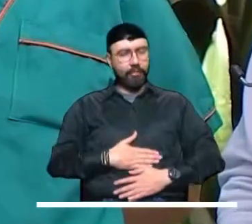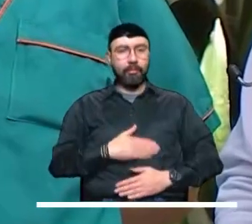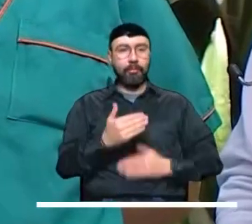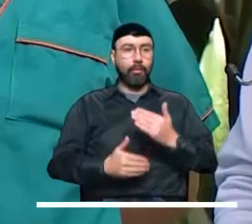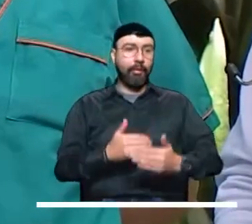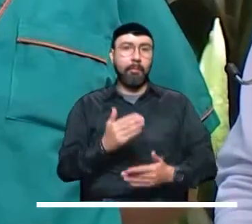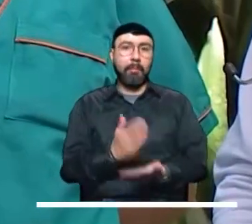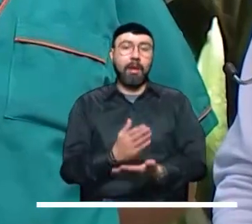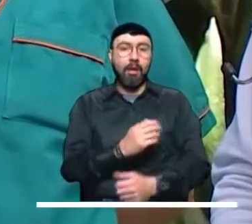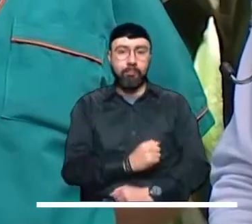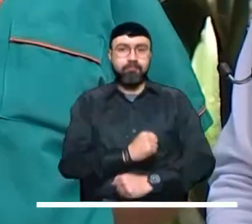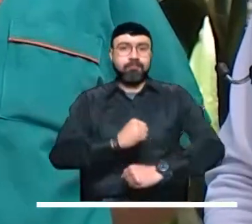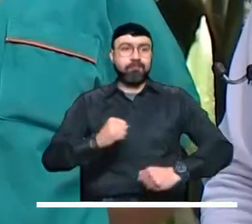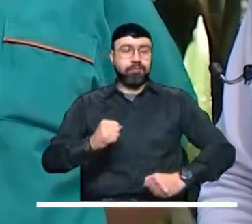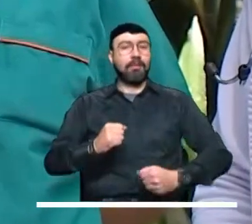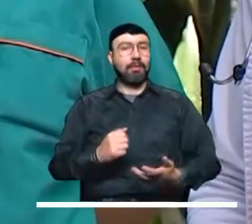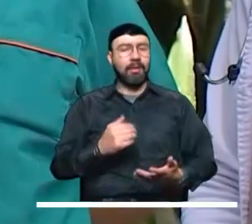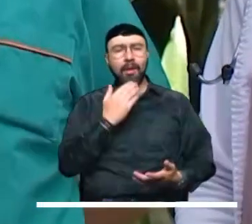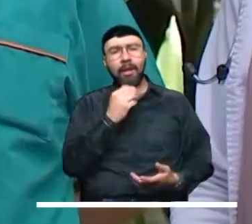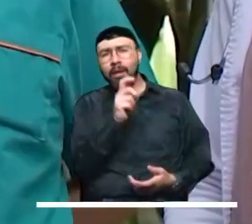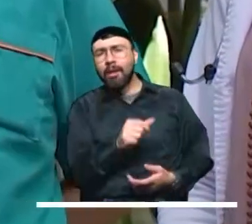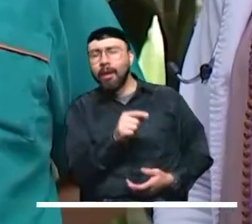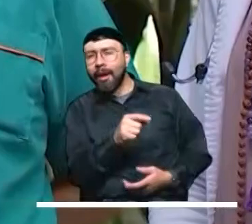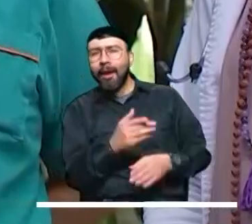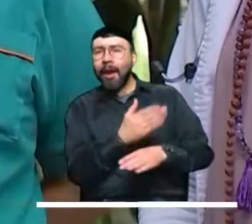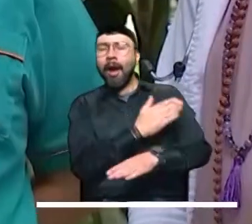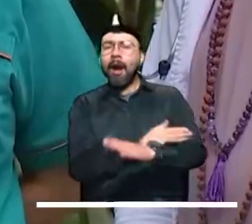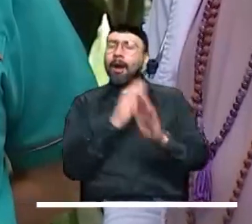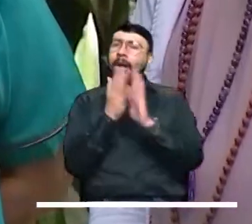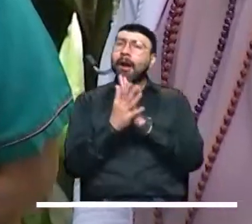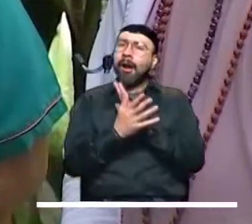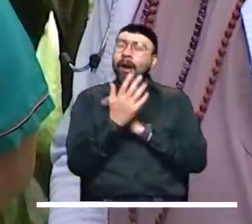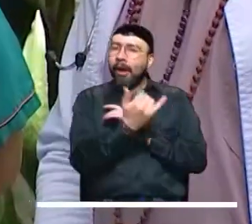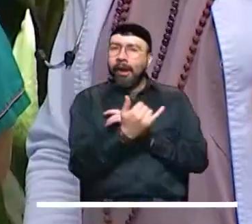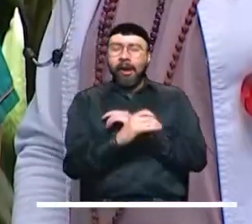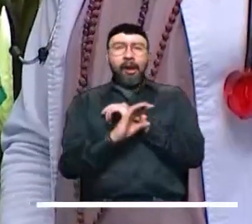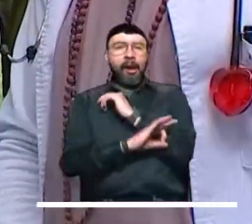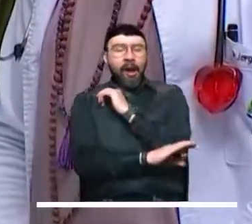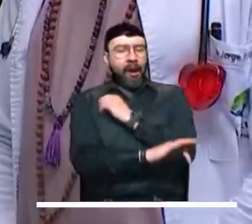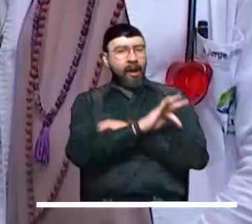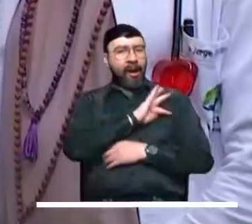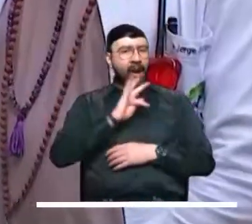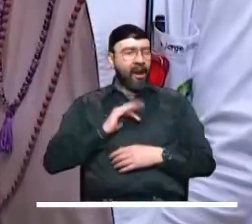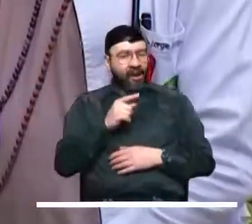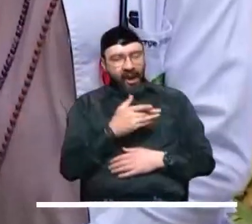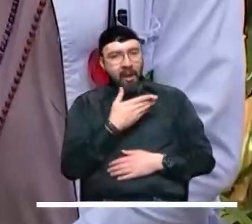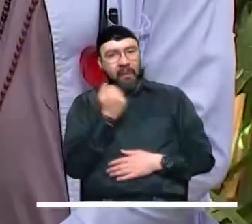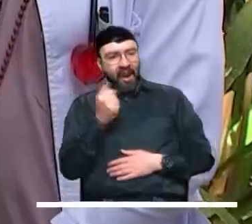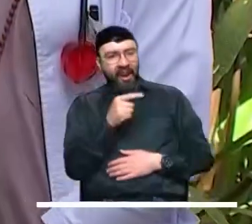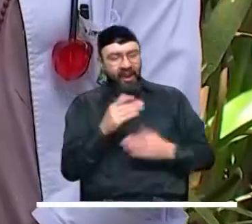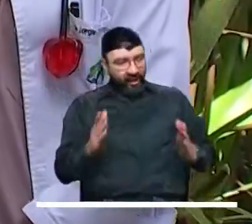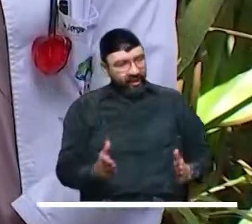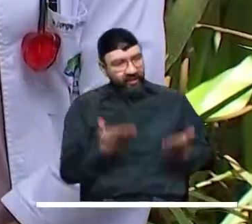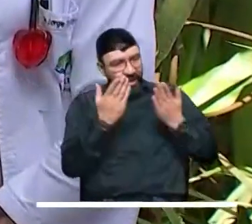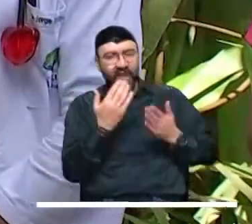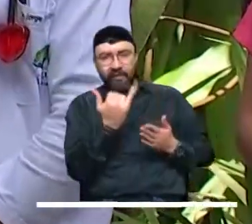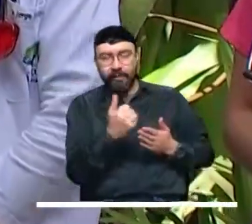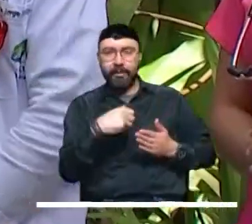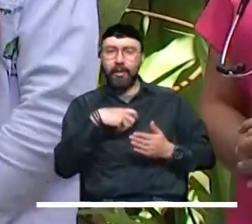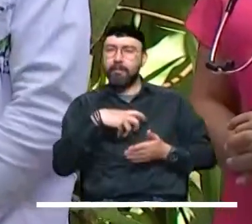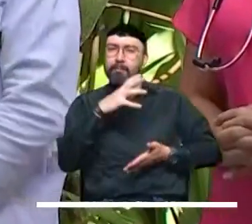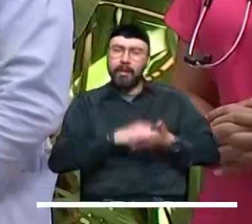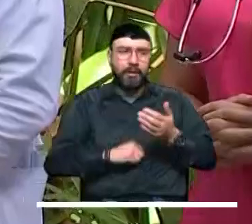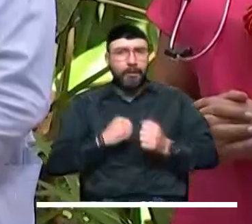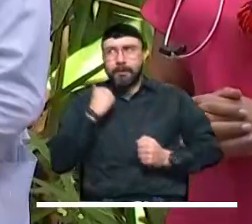aumentar de peso. Y entra ya la parte de la charla de psicoterapia para ayudar a ese paciente también a mejorar ese estado de ánimo él, para que tenga menos